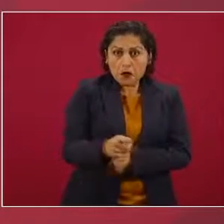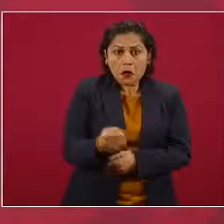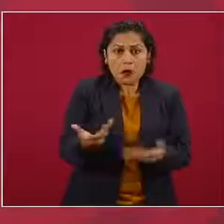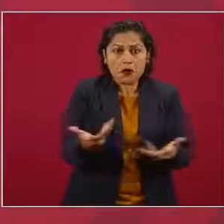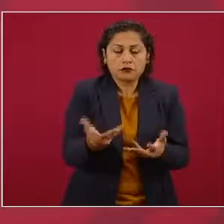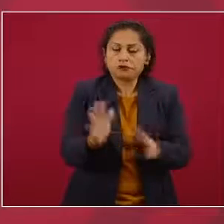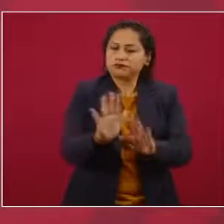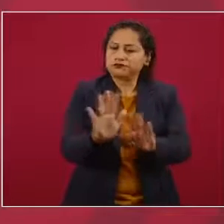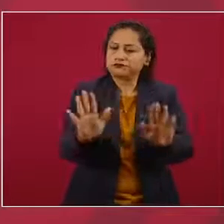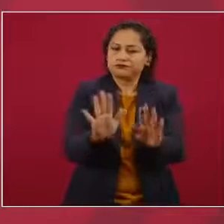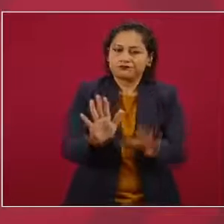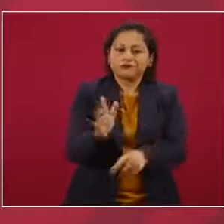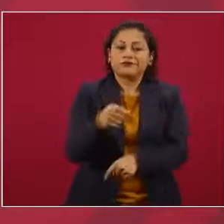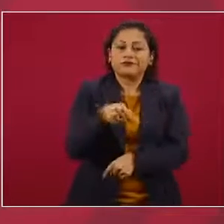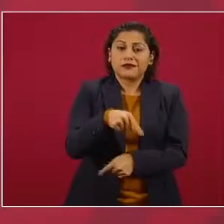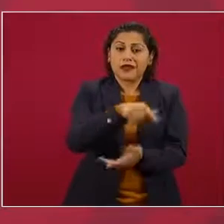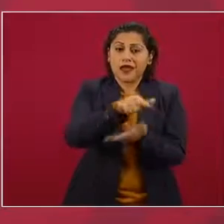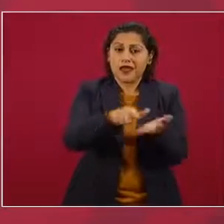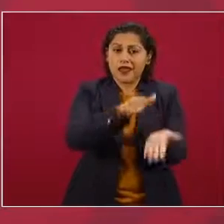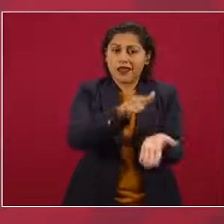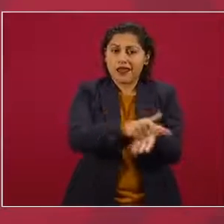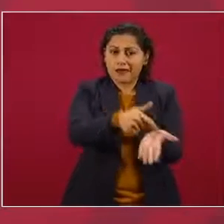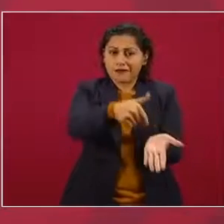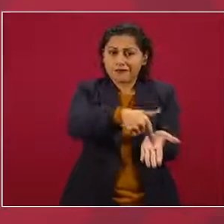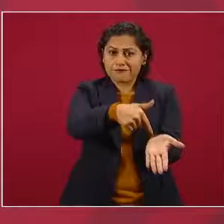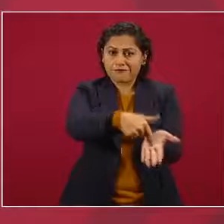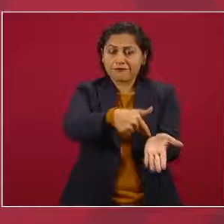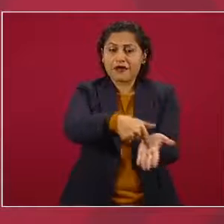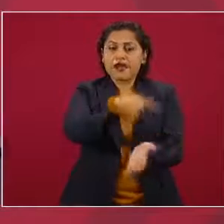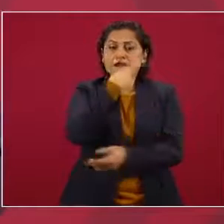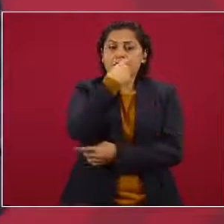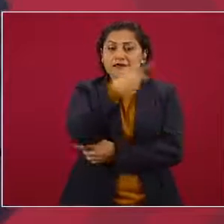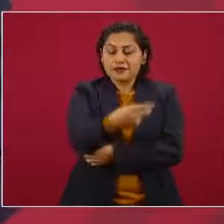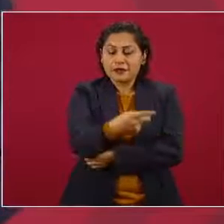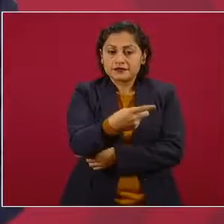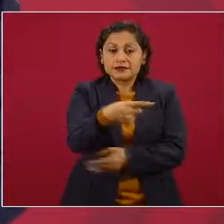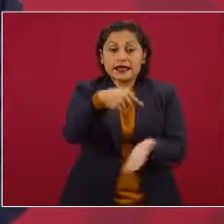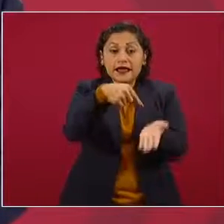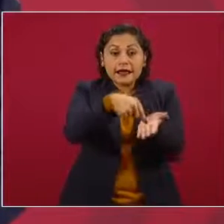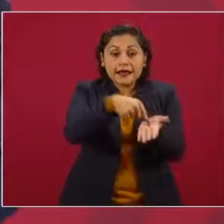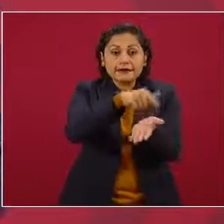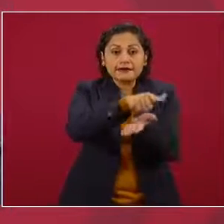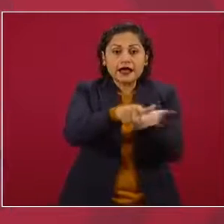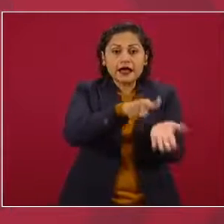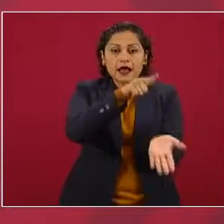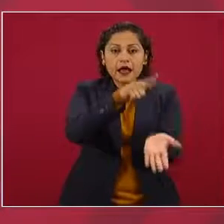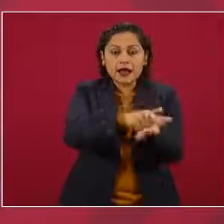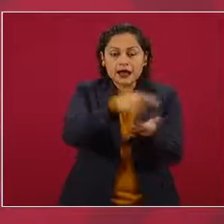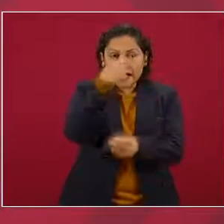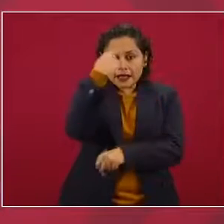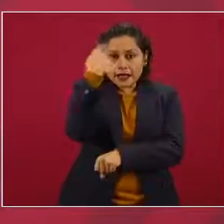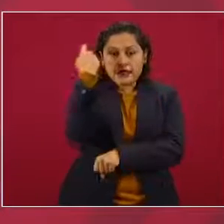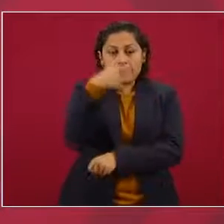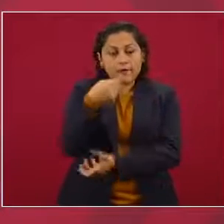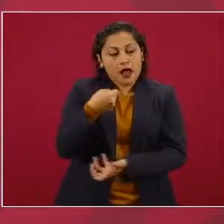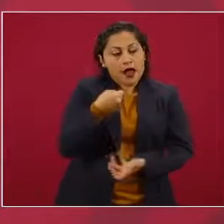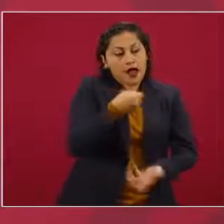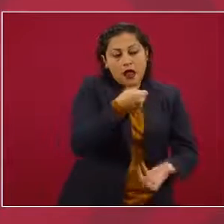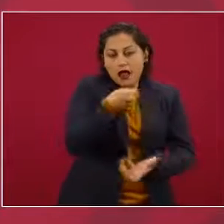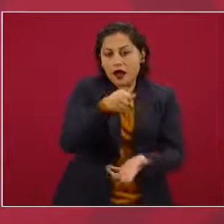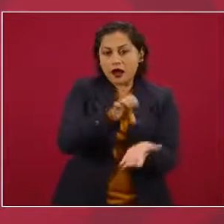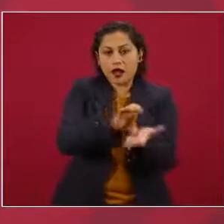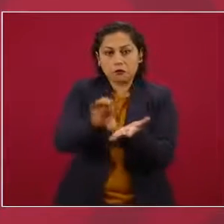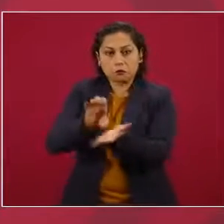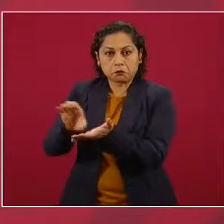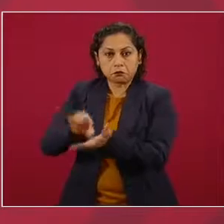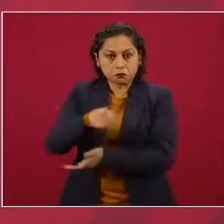está en la ley. Y la última reforma que se hizo a la ley de coordinación fiscal para el reparto de esos